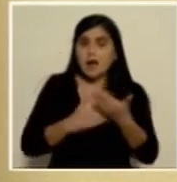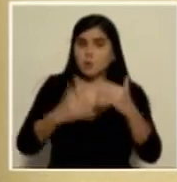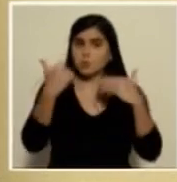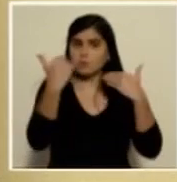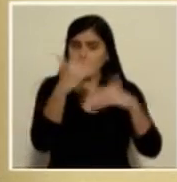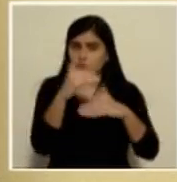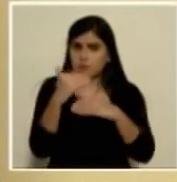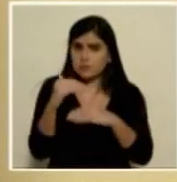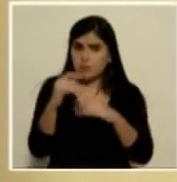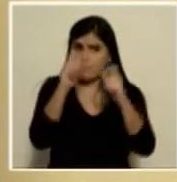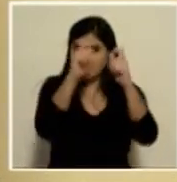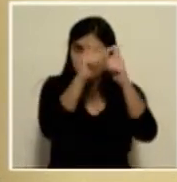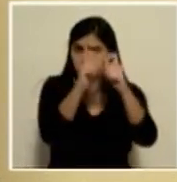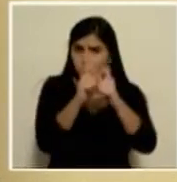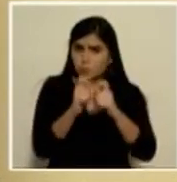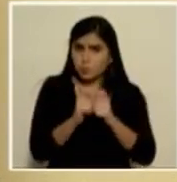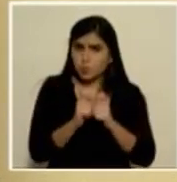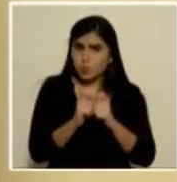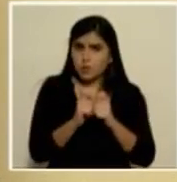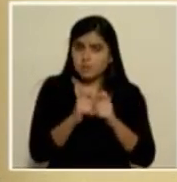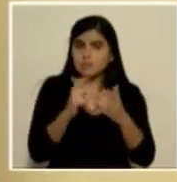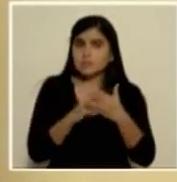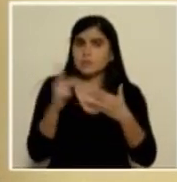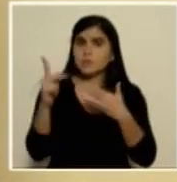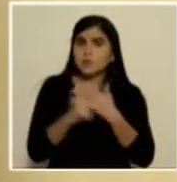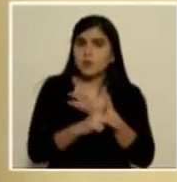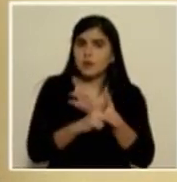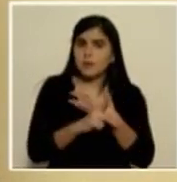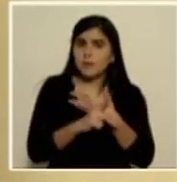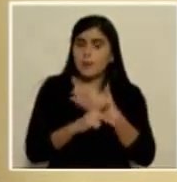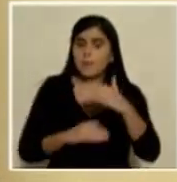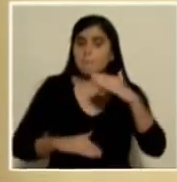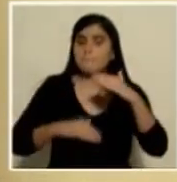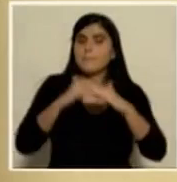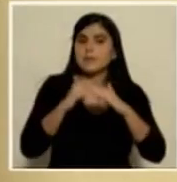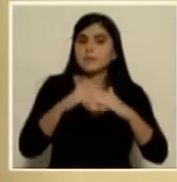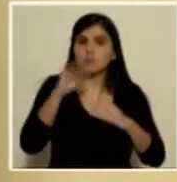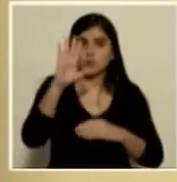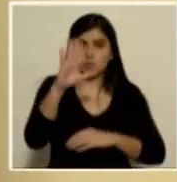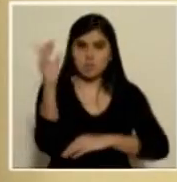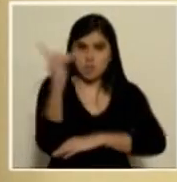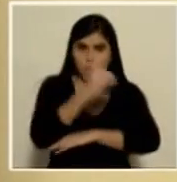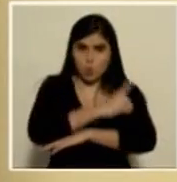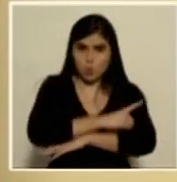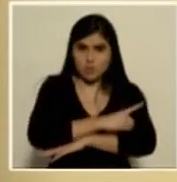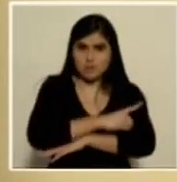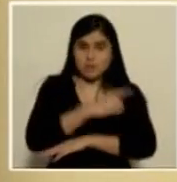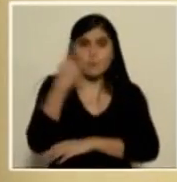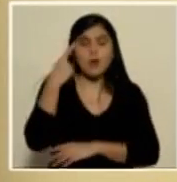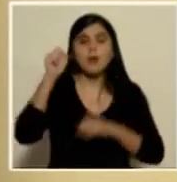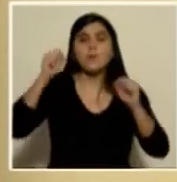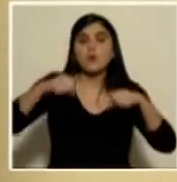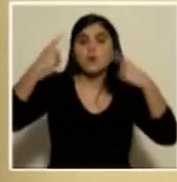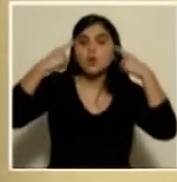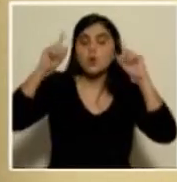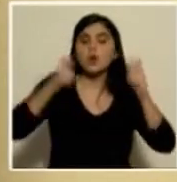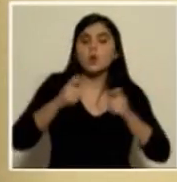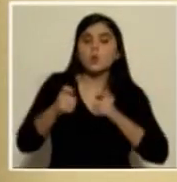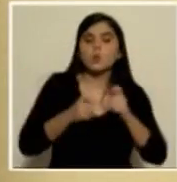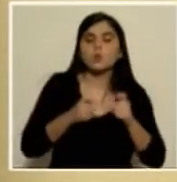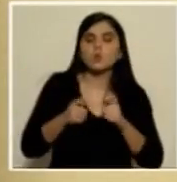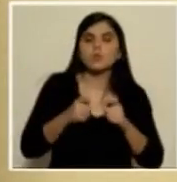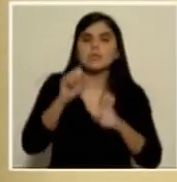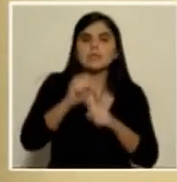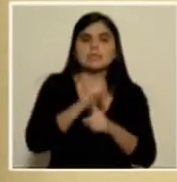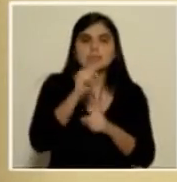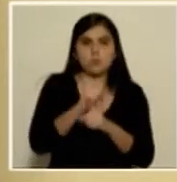restricciones puntuales y programadas hasta por un máximo de 5 días para poder tener un control efectivo de la situación de riesgo que